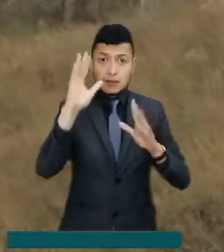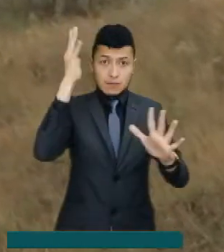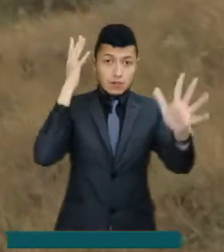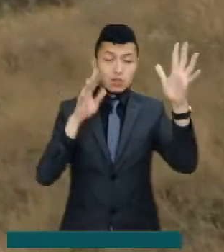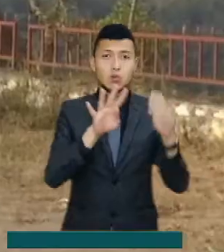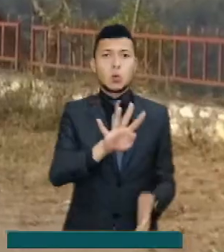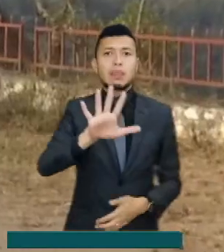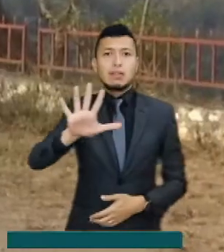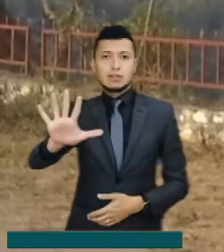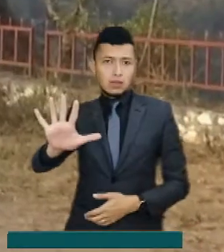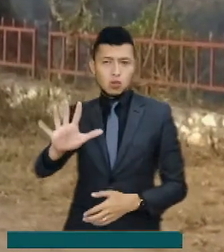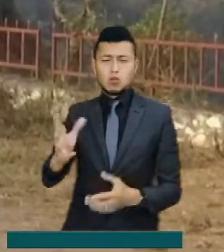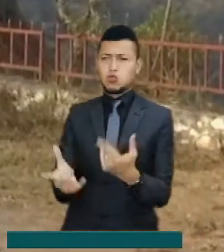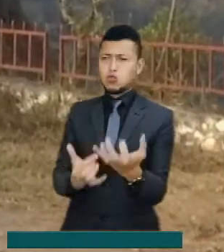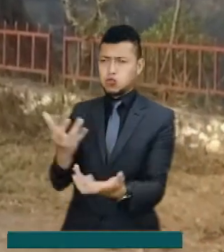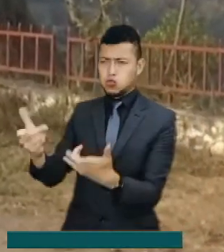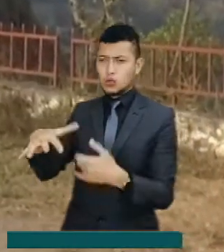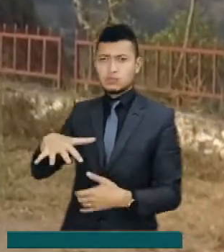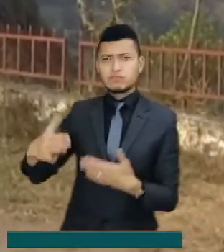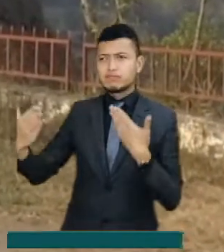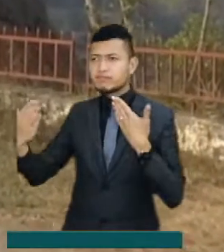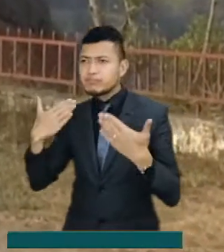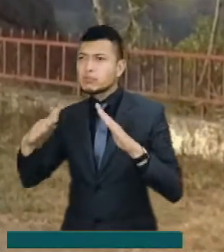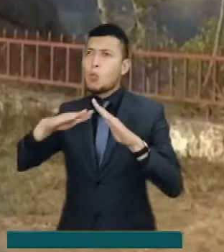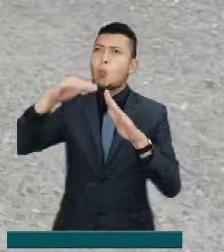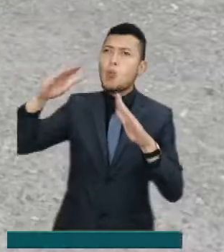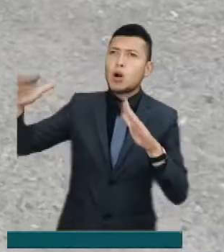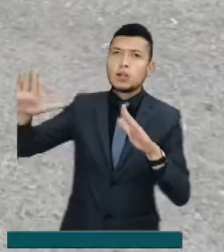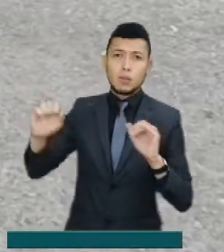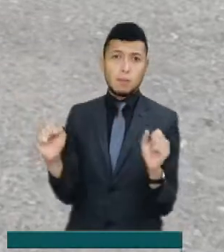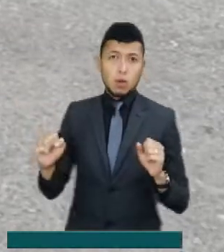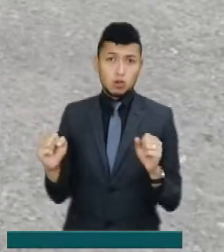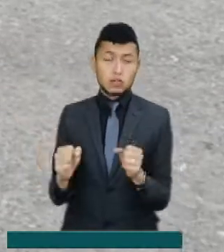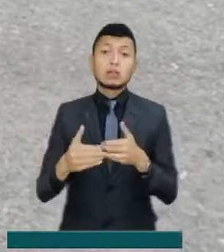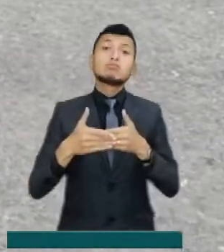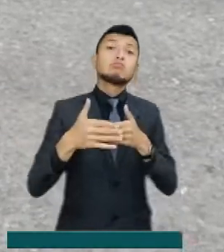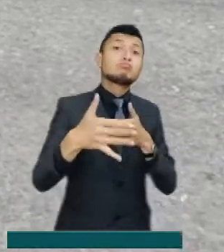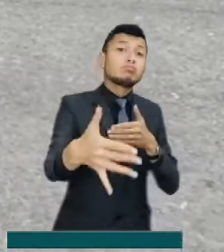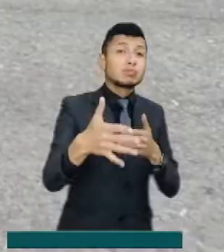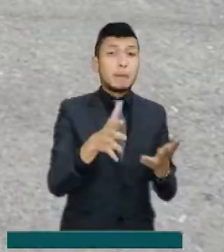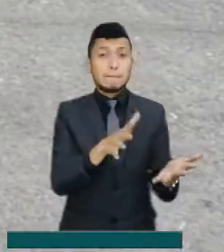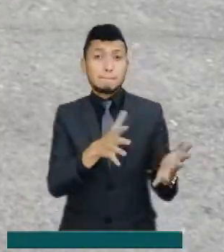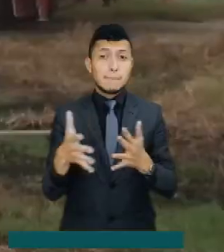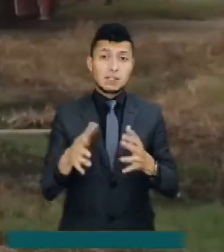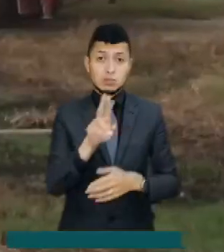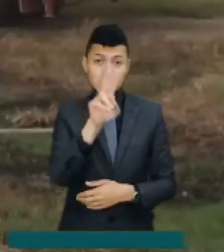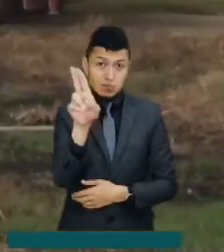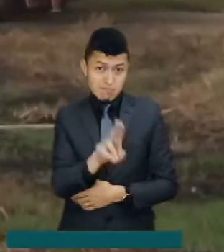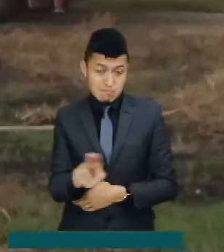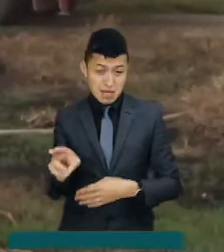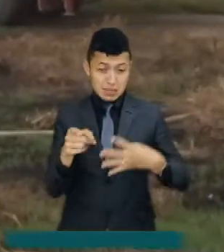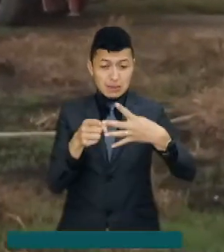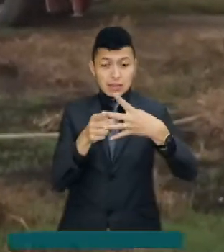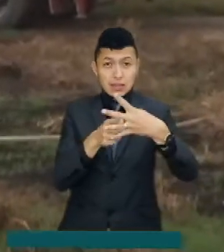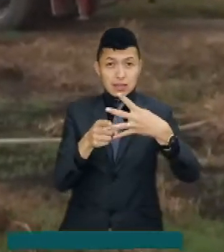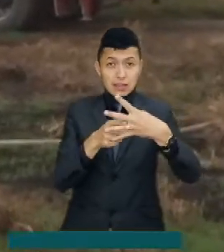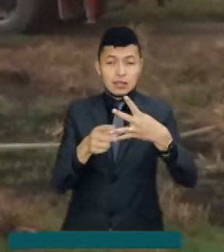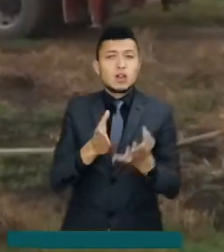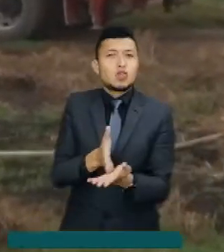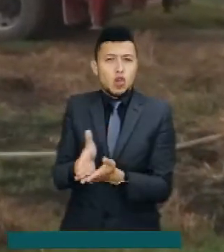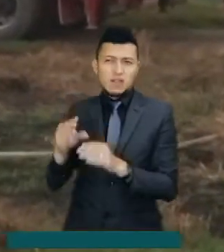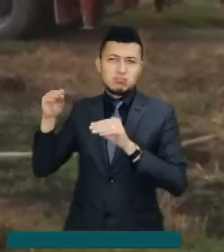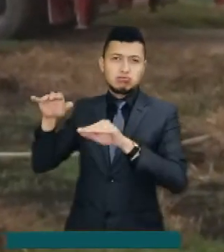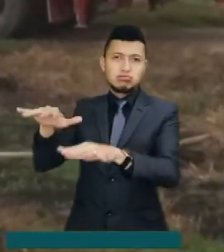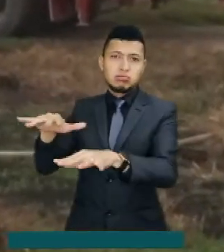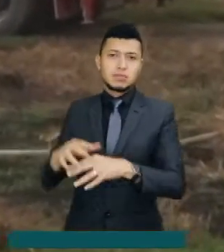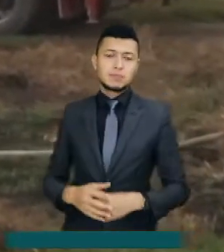hectáreas de bosques en los cerros y zonas rurales. Se prevé que la temporada seca continuará hasta mediados de marzo. El